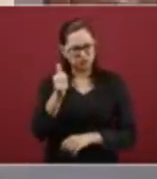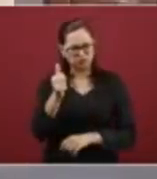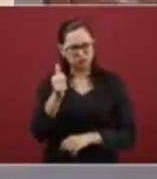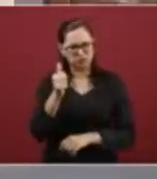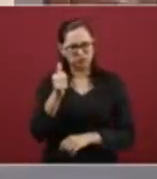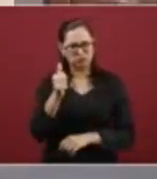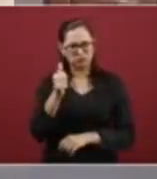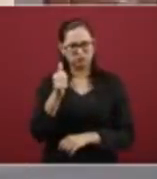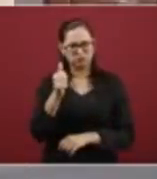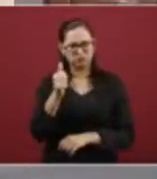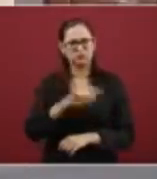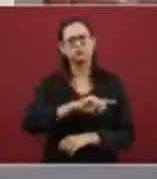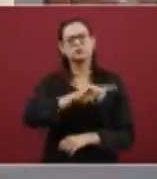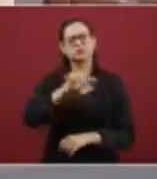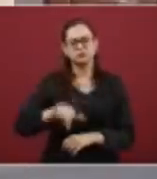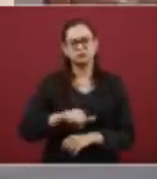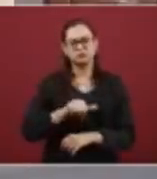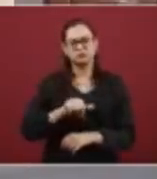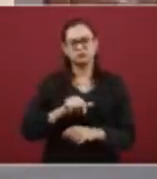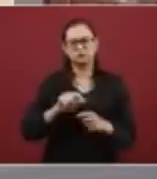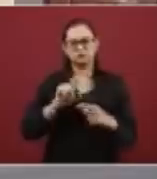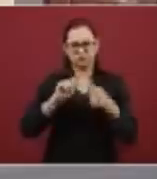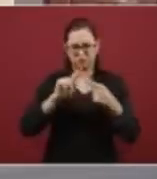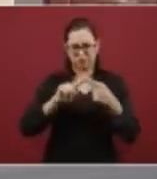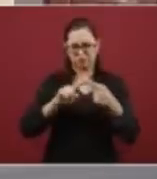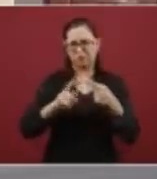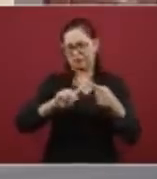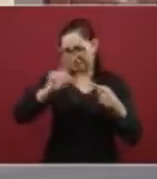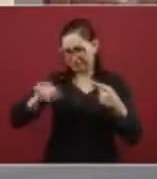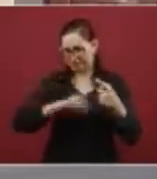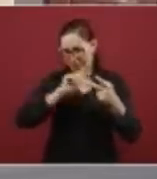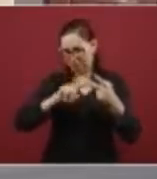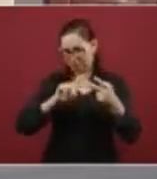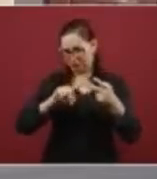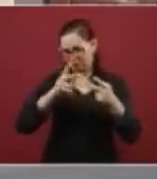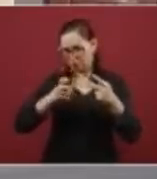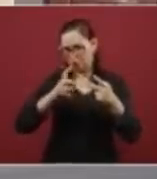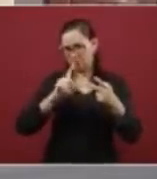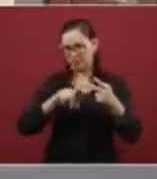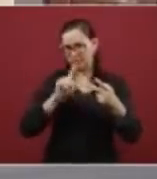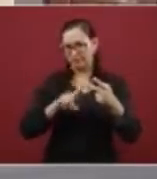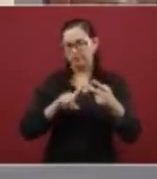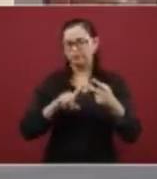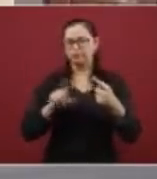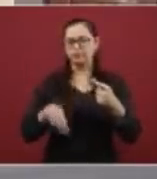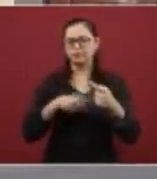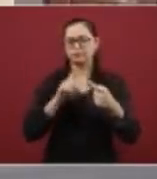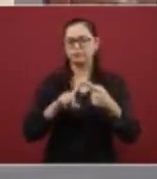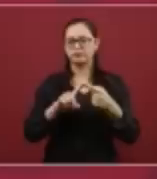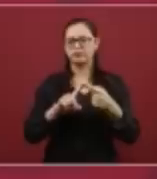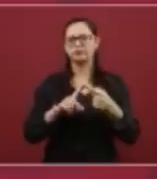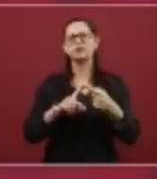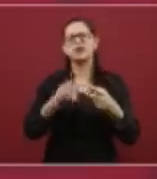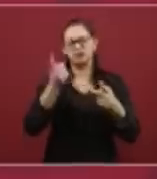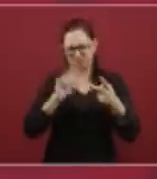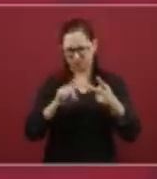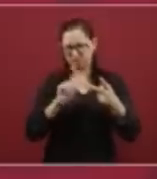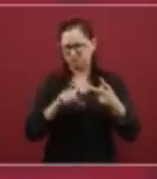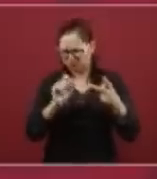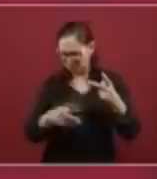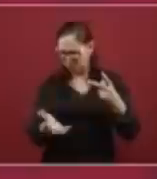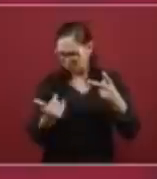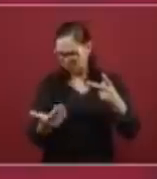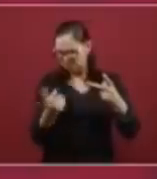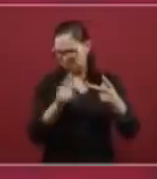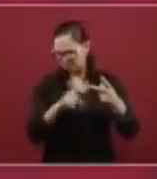si me permite esta primera pregunta y ahorita le hago la otra, ¿sí? ¿Y por qué no la otra también? ¿También?